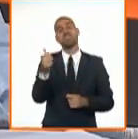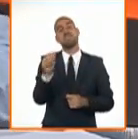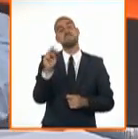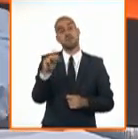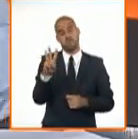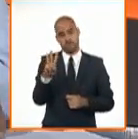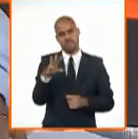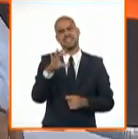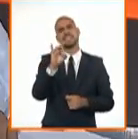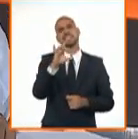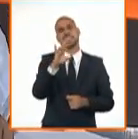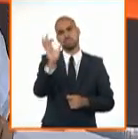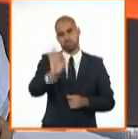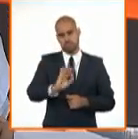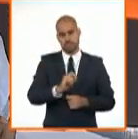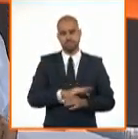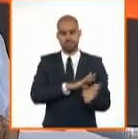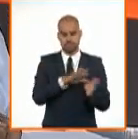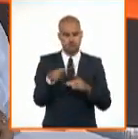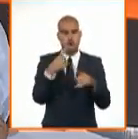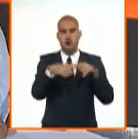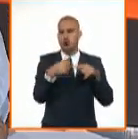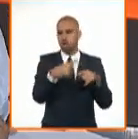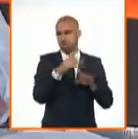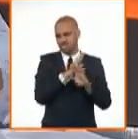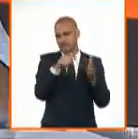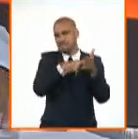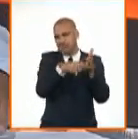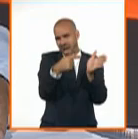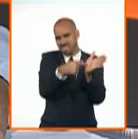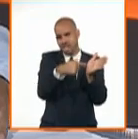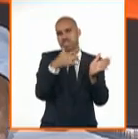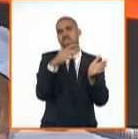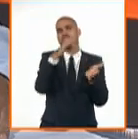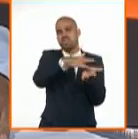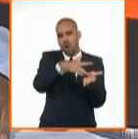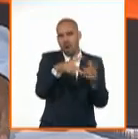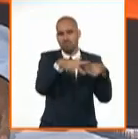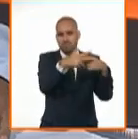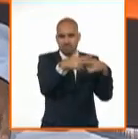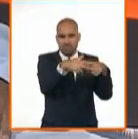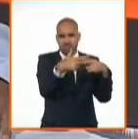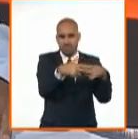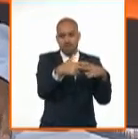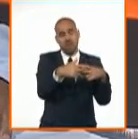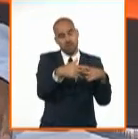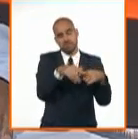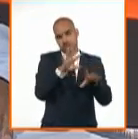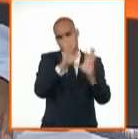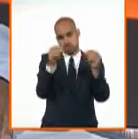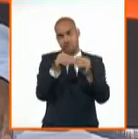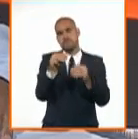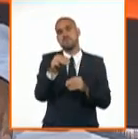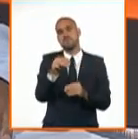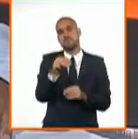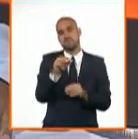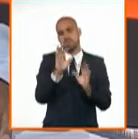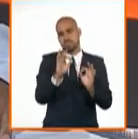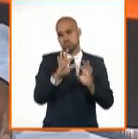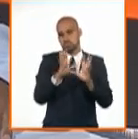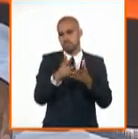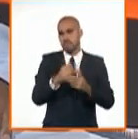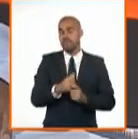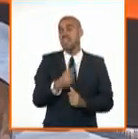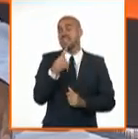ciento también tenemos el mantenimiento tres bloques que daría la suma de los 20 me agua pero no puede dejar de contarse también que hay una